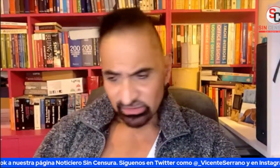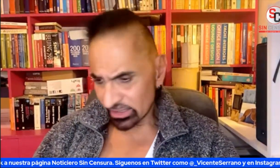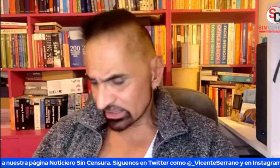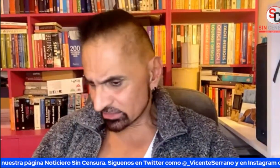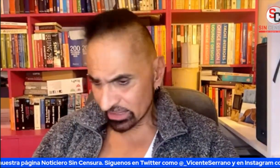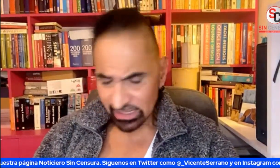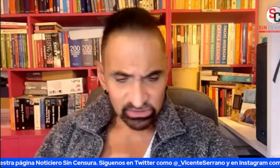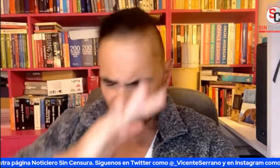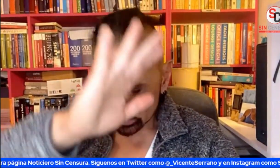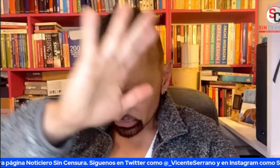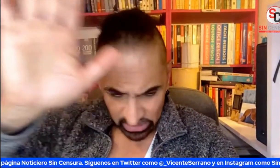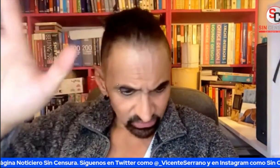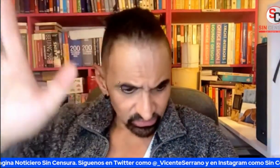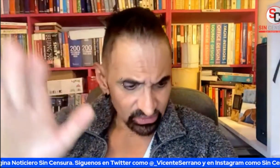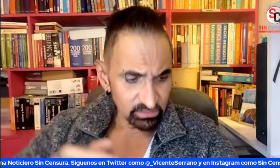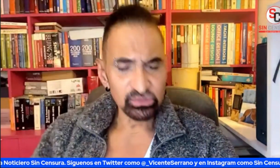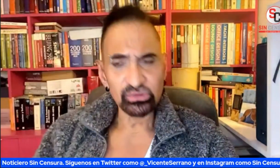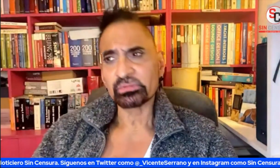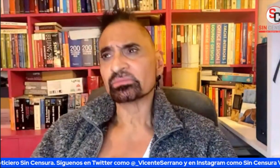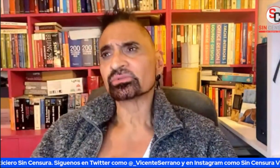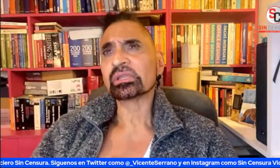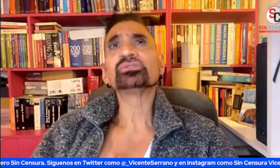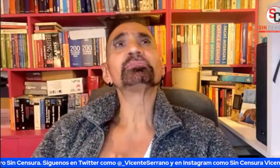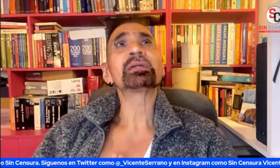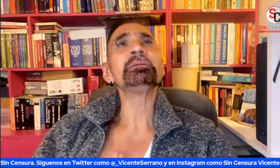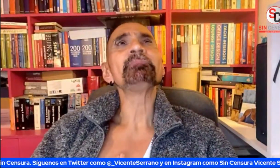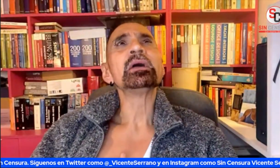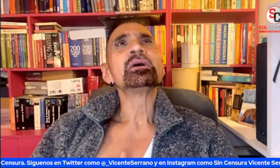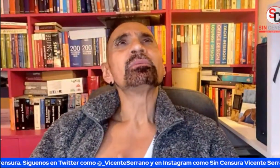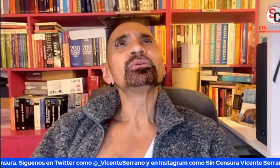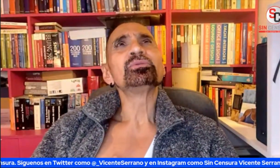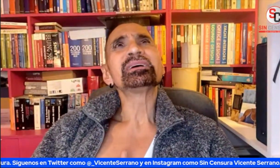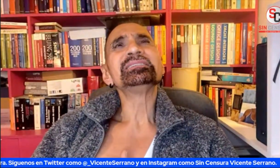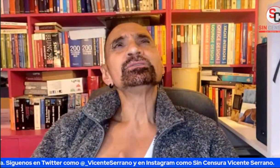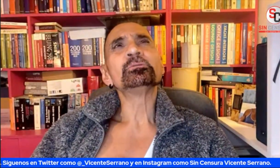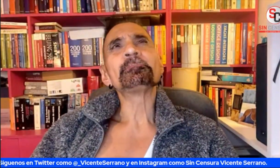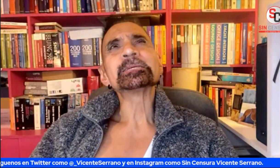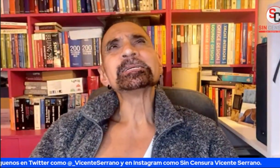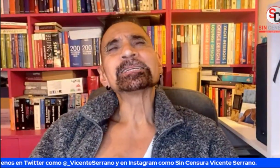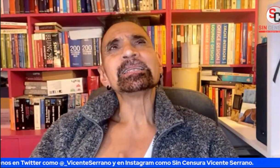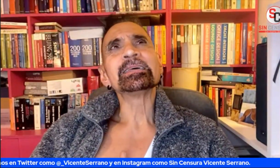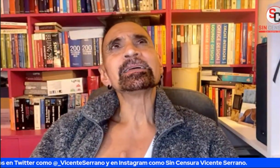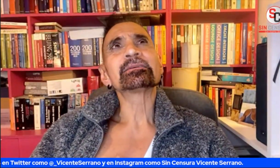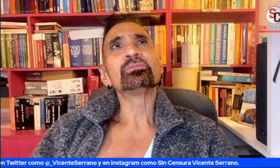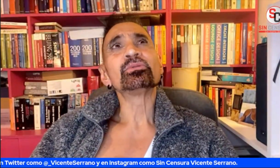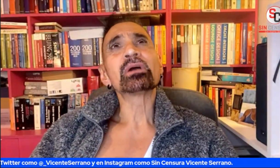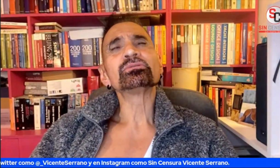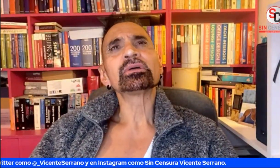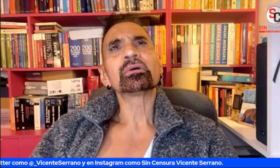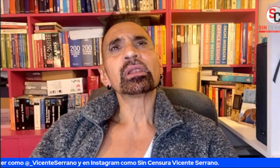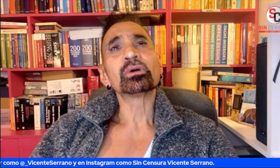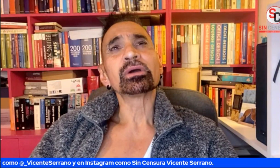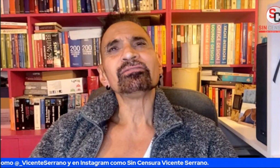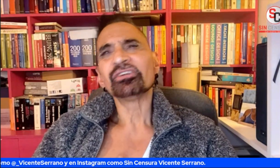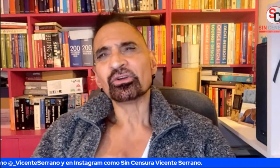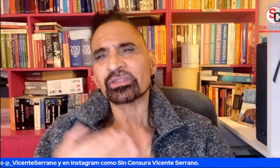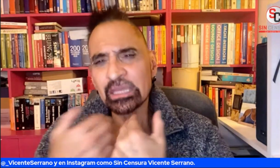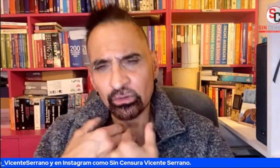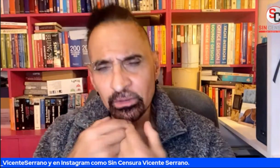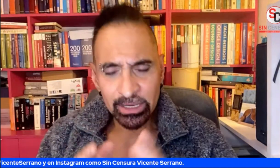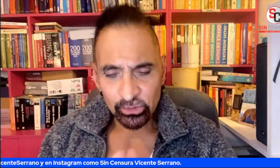homosexuales, lesbianas, todos, o sea, todos tenemos los mismos derechos. Para mí, como yo nunca he sido en realidad, como nunca he considerado a la mujer